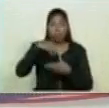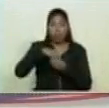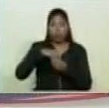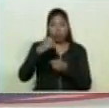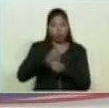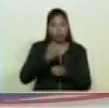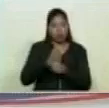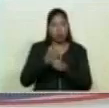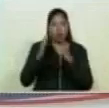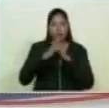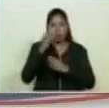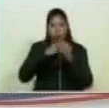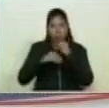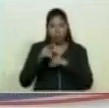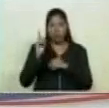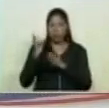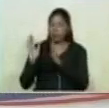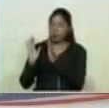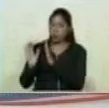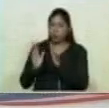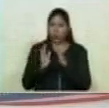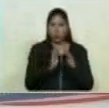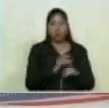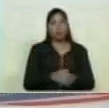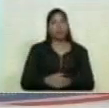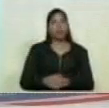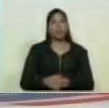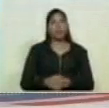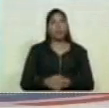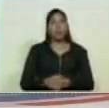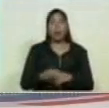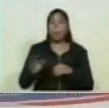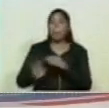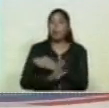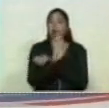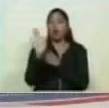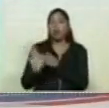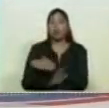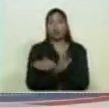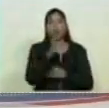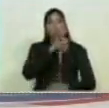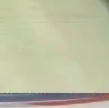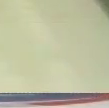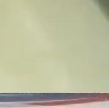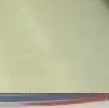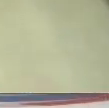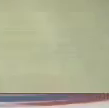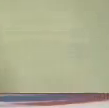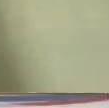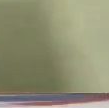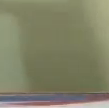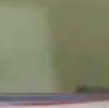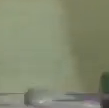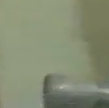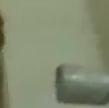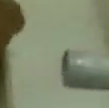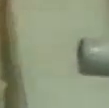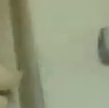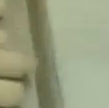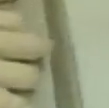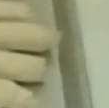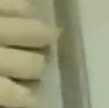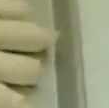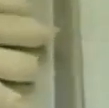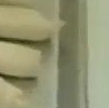Alimentación y garantizar toda la política de atención social y de protección social a este sector. Al mismo tiempo, la participación